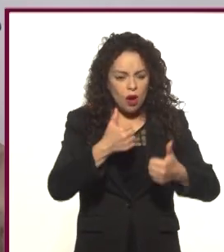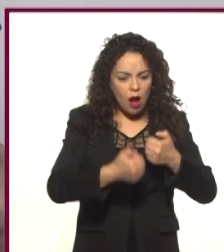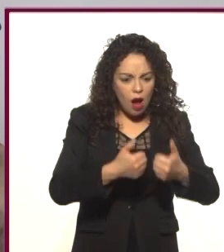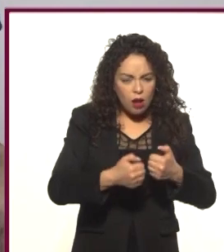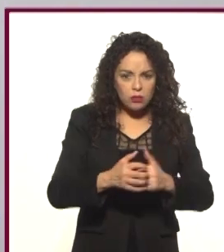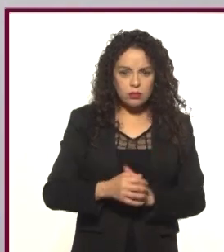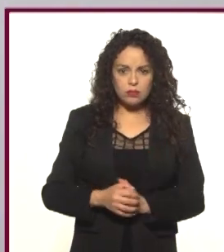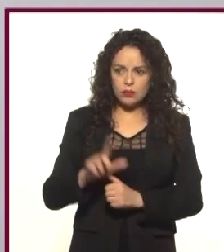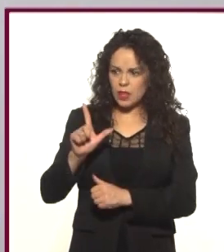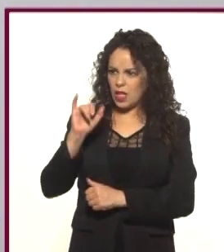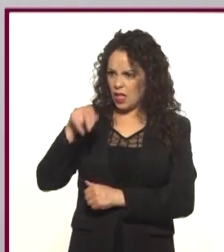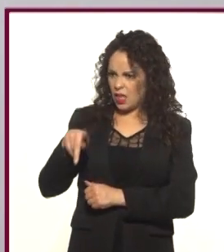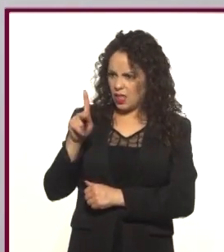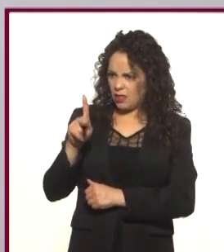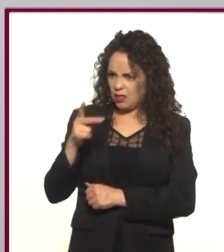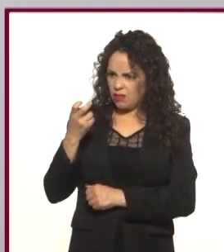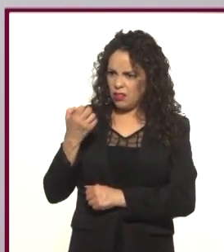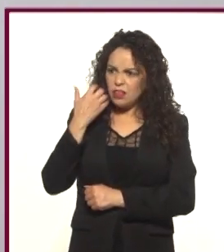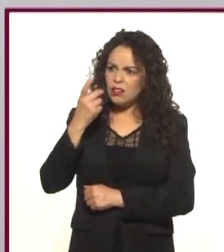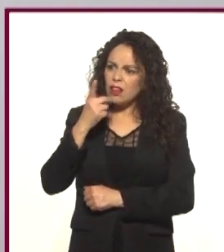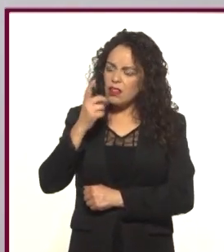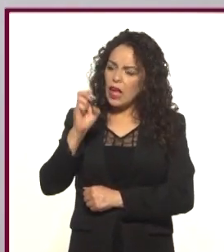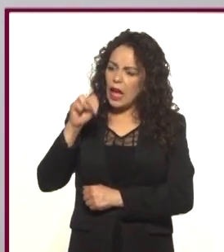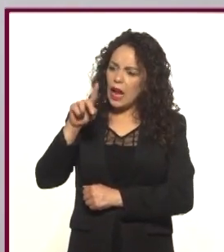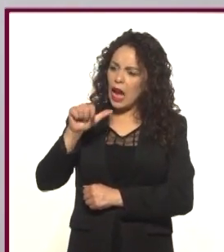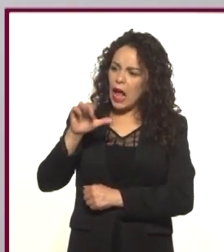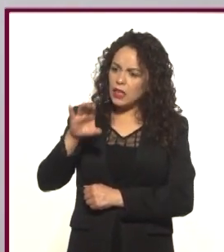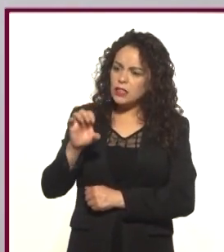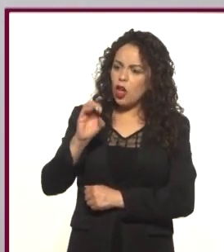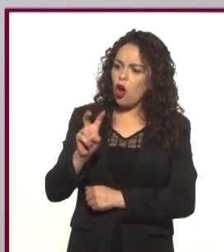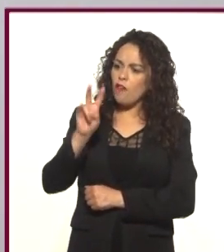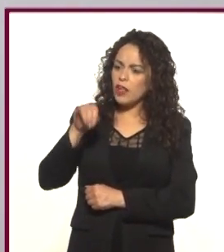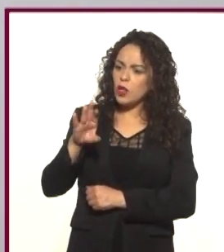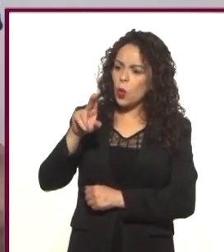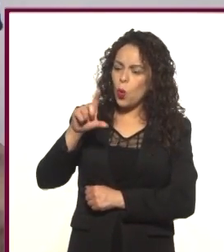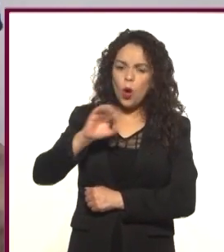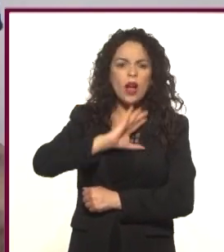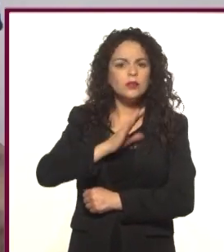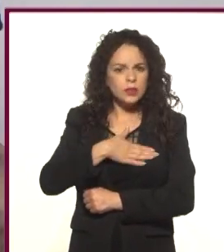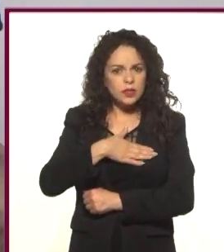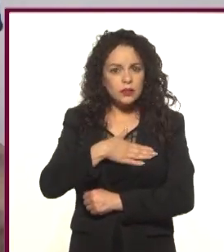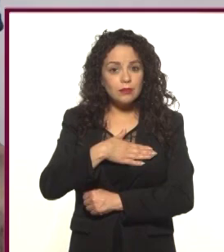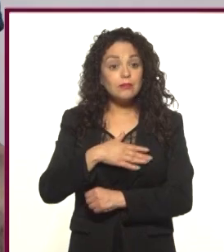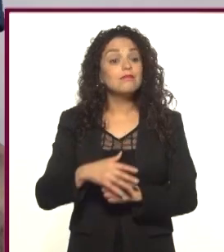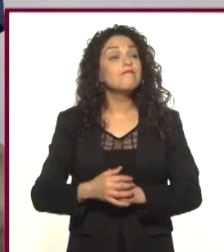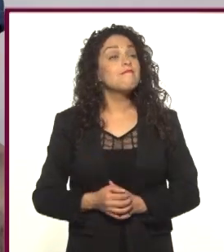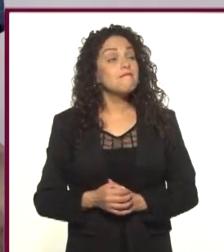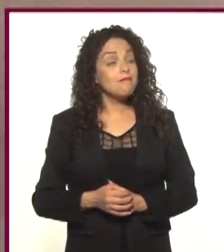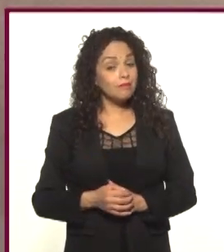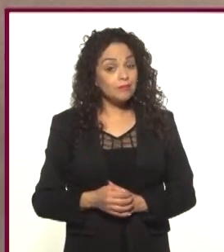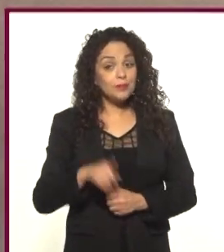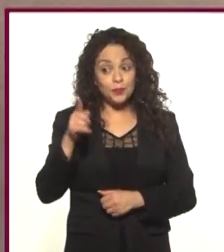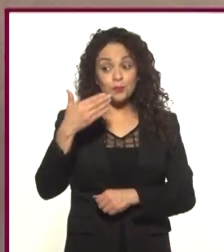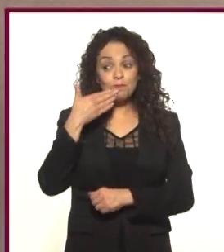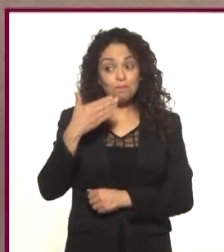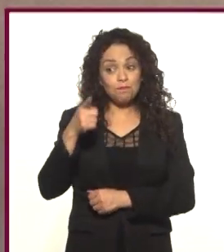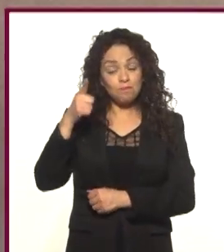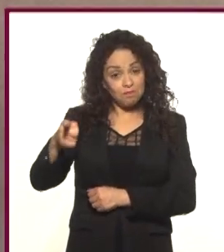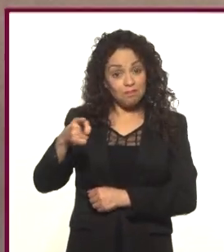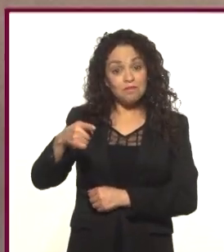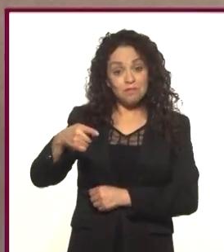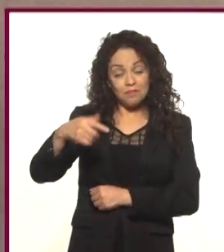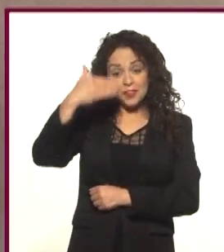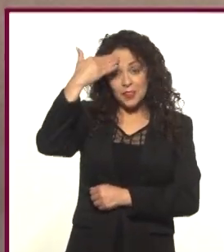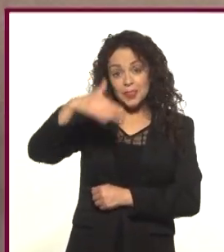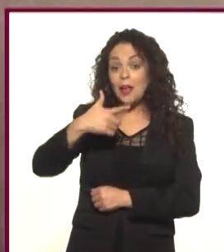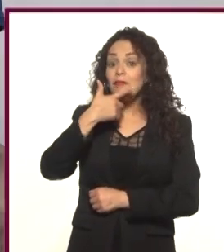videojuegos. ¿Link? ¿No significa eso enlace o vínculo en español? ¡Ay! Uy, ¡qué bien practicado tienes